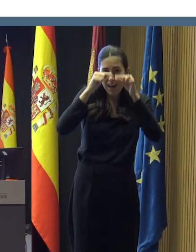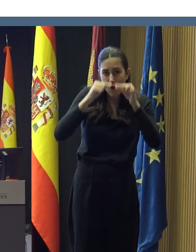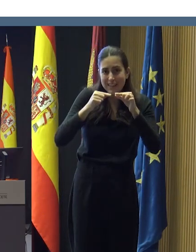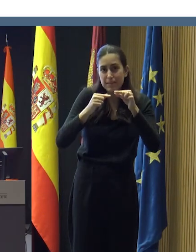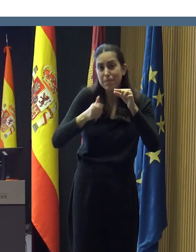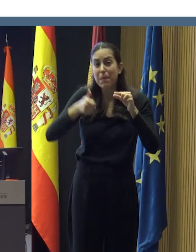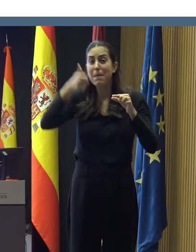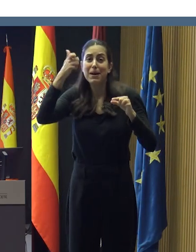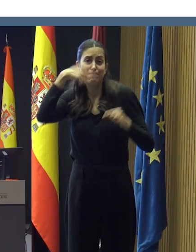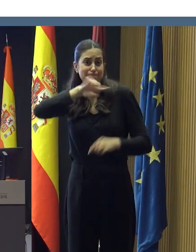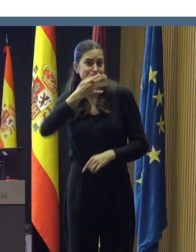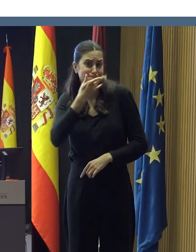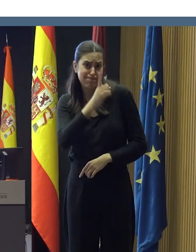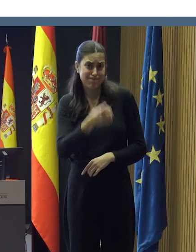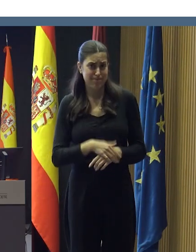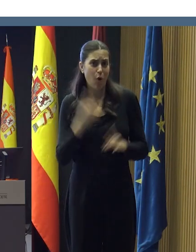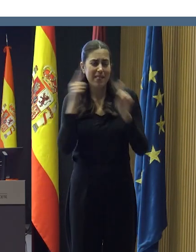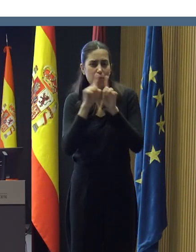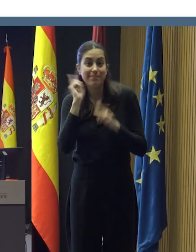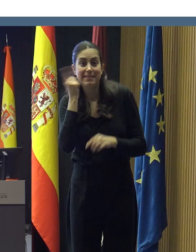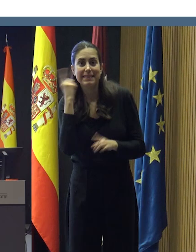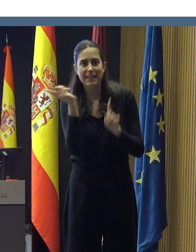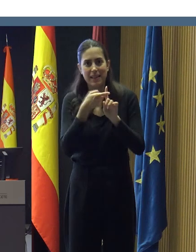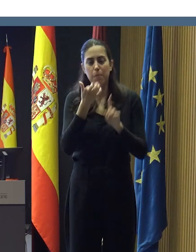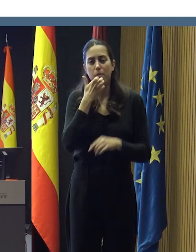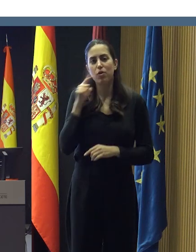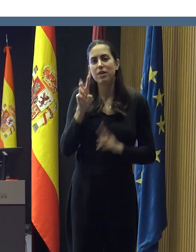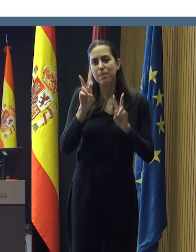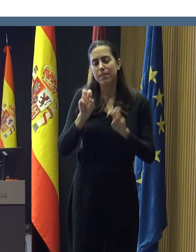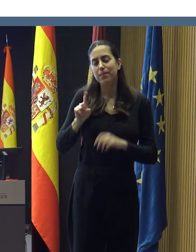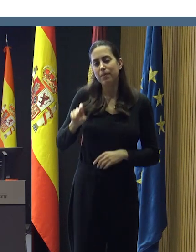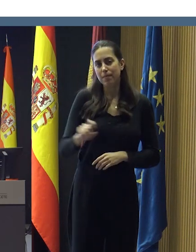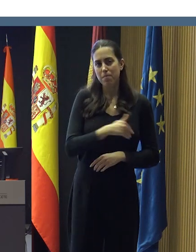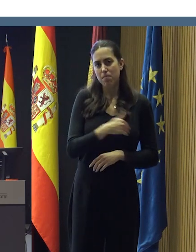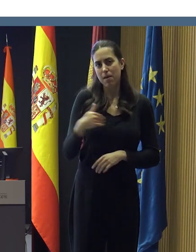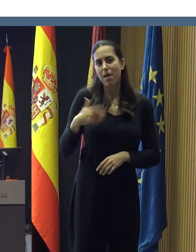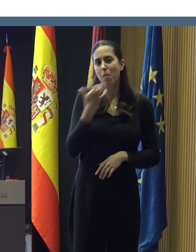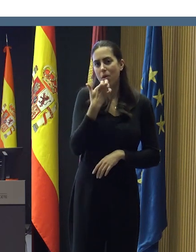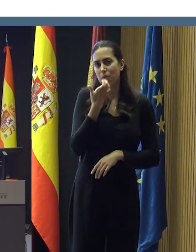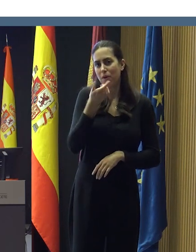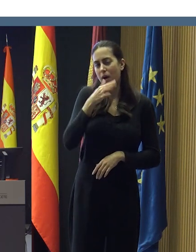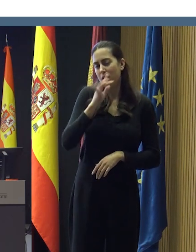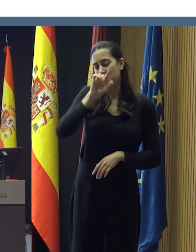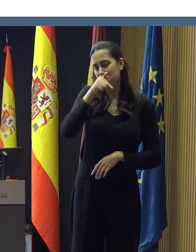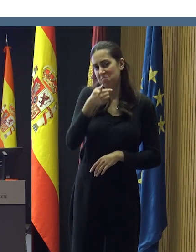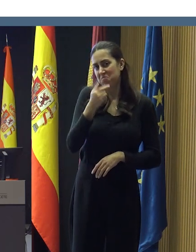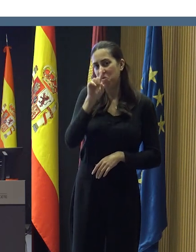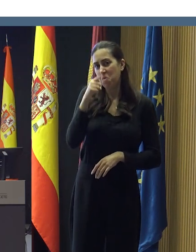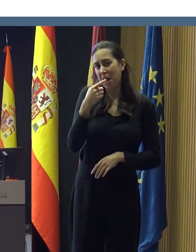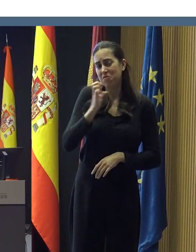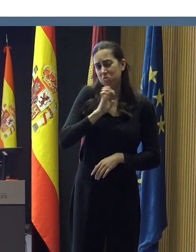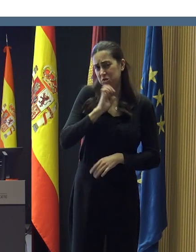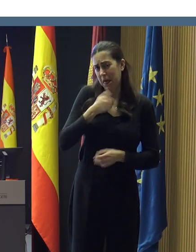hay muchas más maneras de detectar. El cáncer de mama, por ejemplo, bueno, ahora os puedo contar una cosa que es muy chula, que a mí me